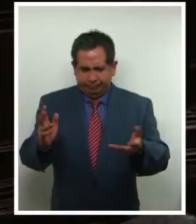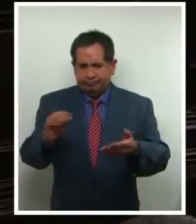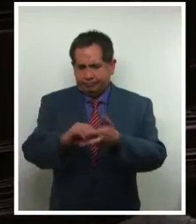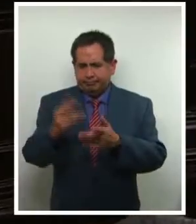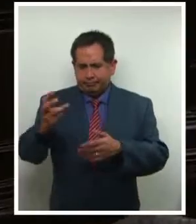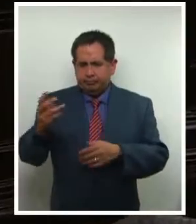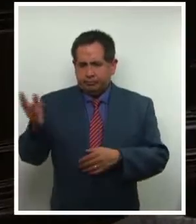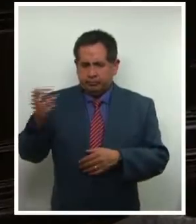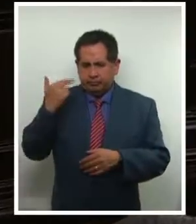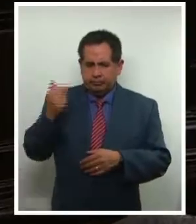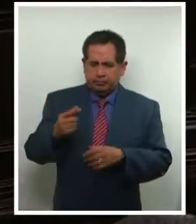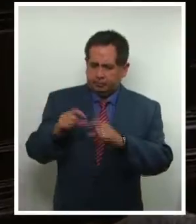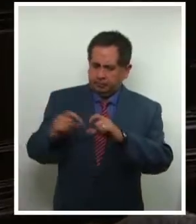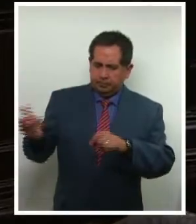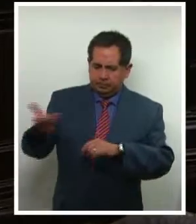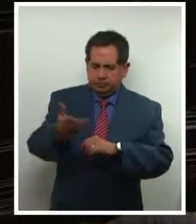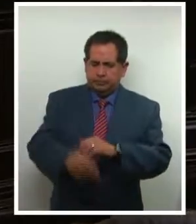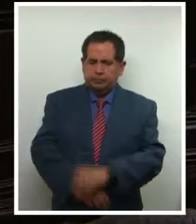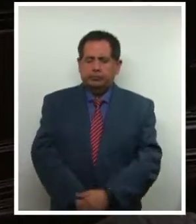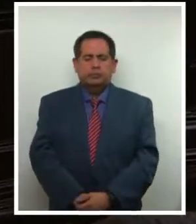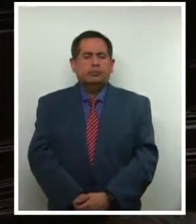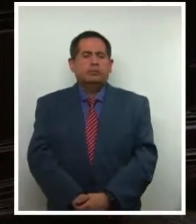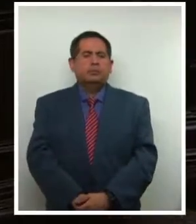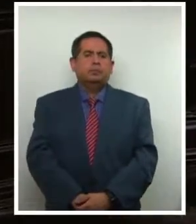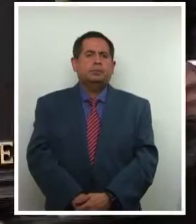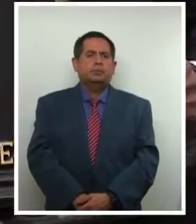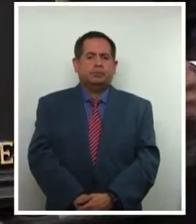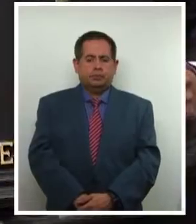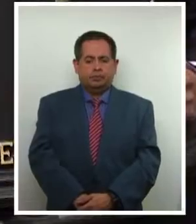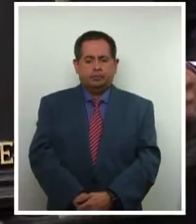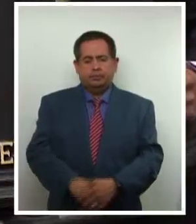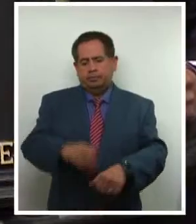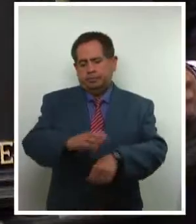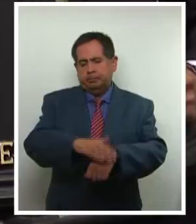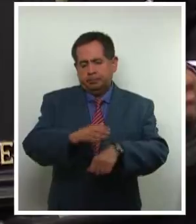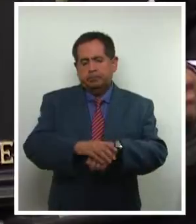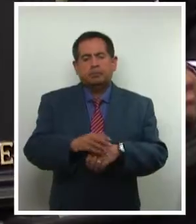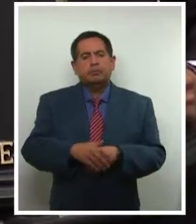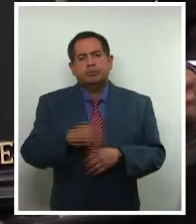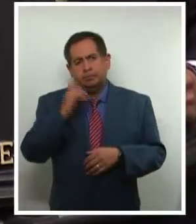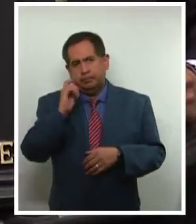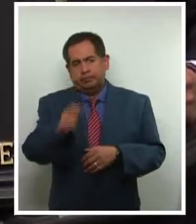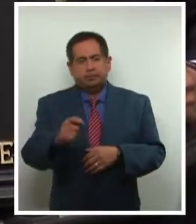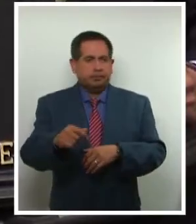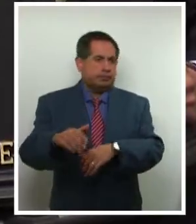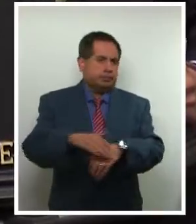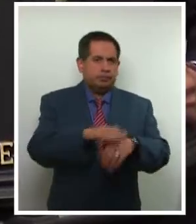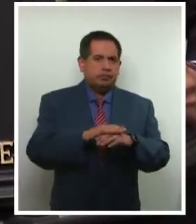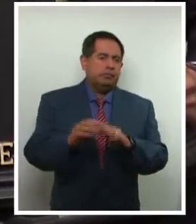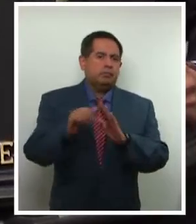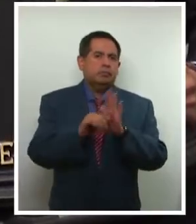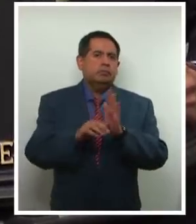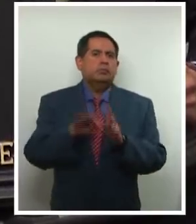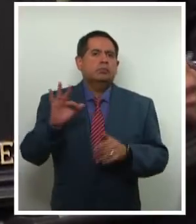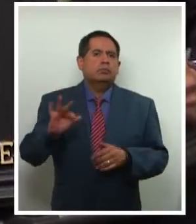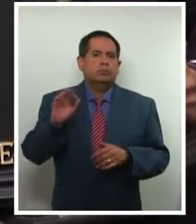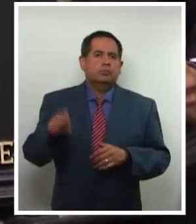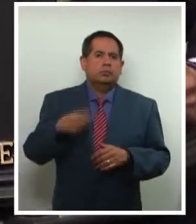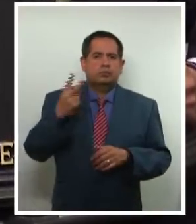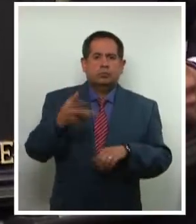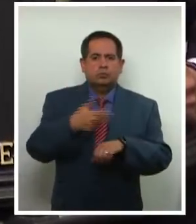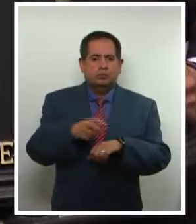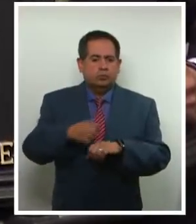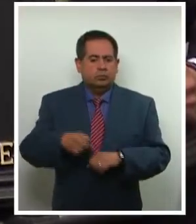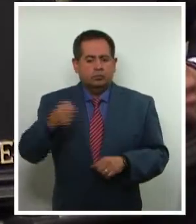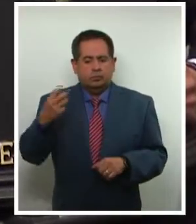Tercero. Muy bien, párrafo tercero. Adelante. Háganse los avisos a los que se refiere el artículo 42,